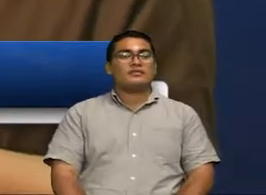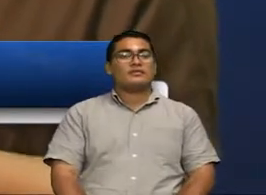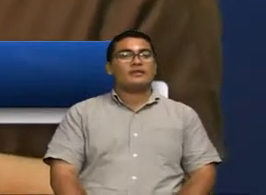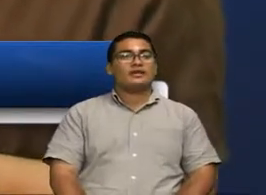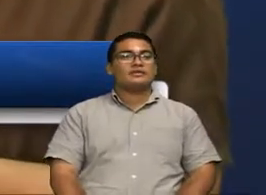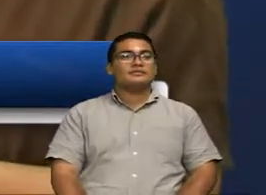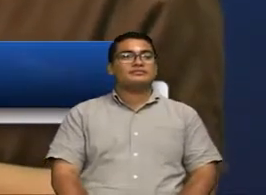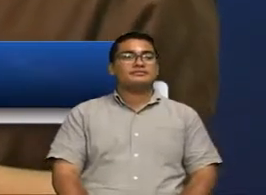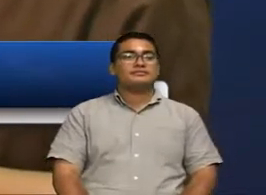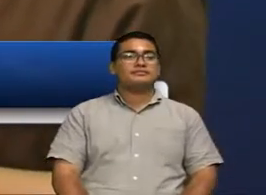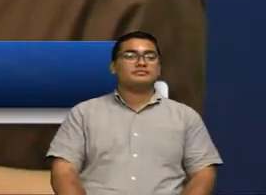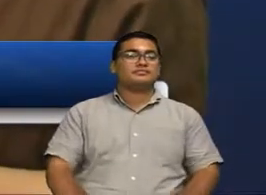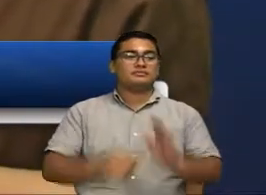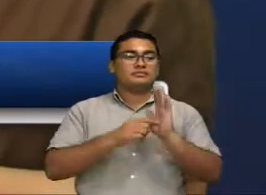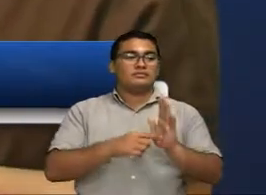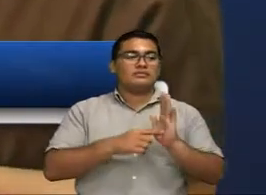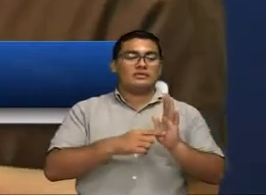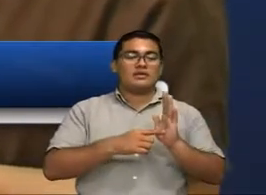La ginecológica.